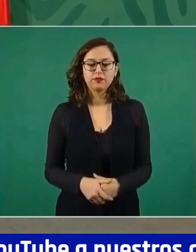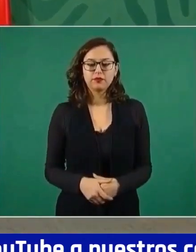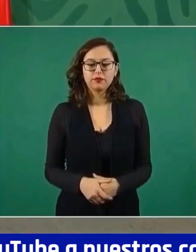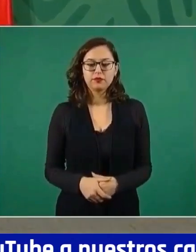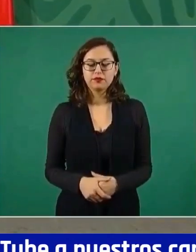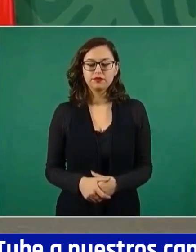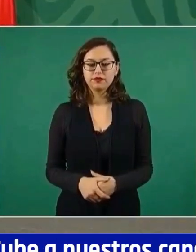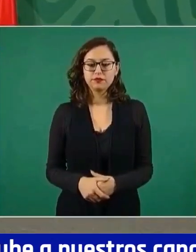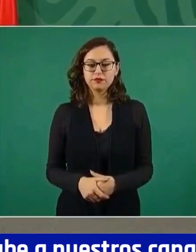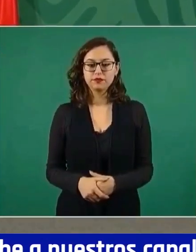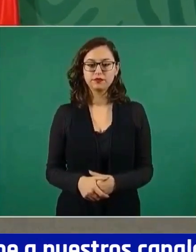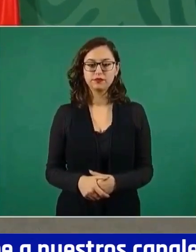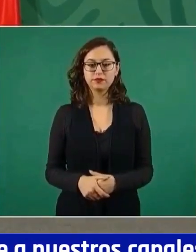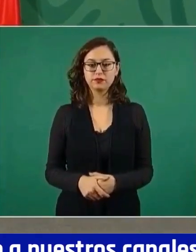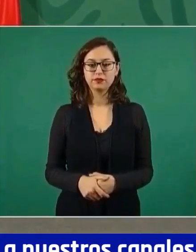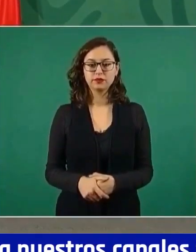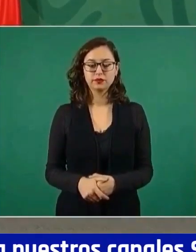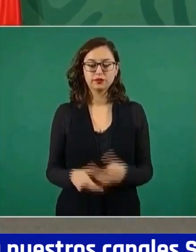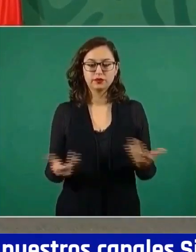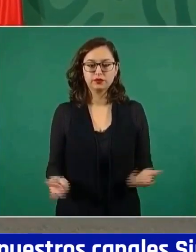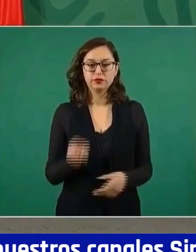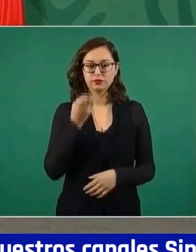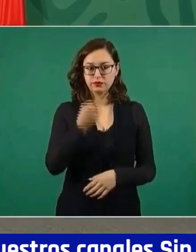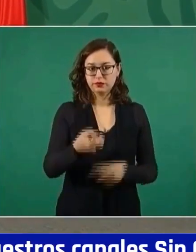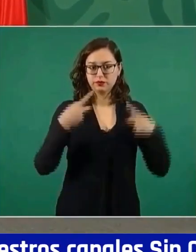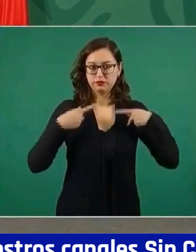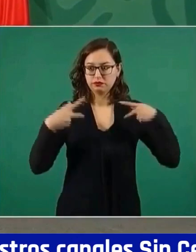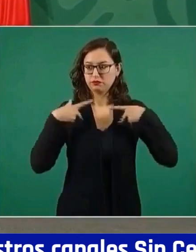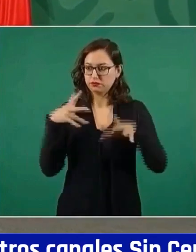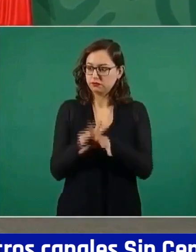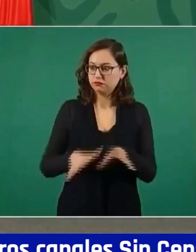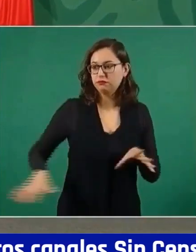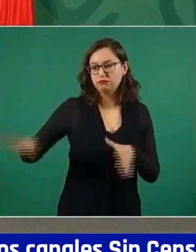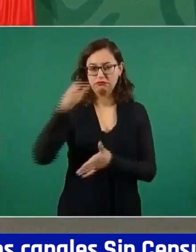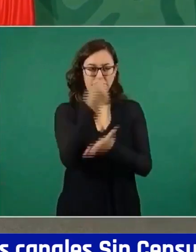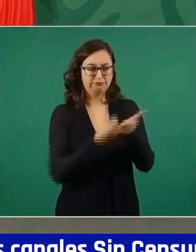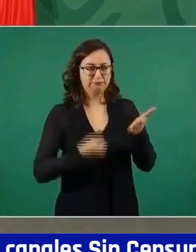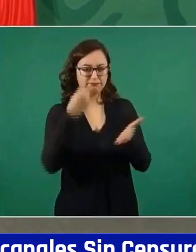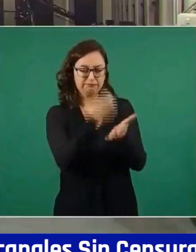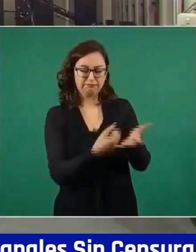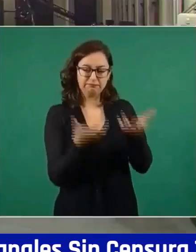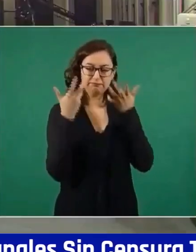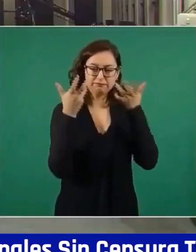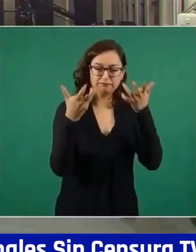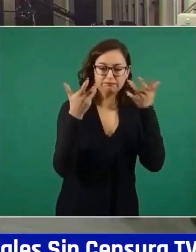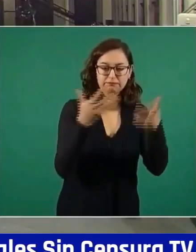para atender estas demandas de justicia, si les parece.